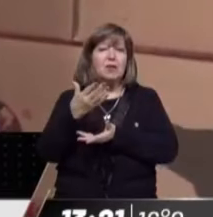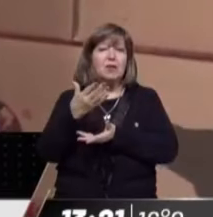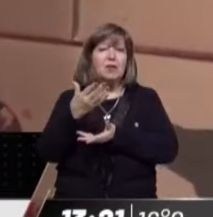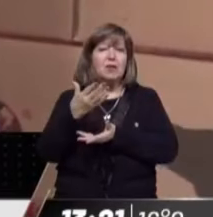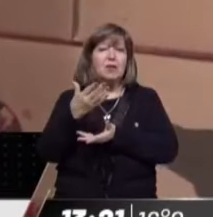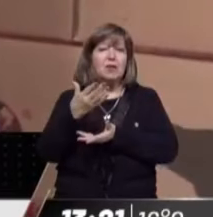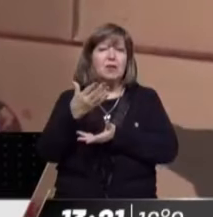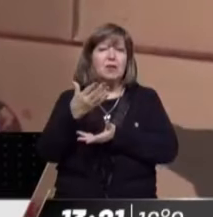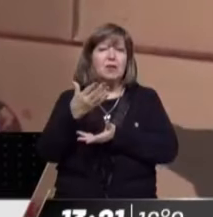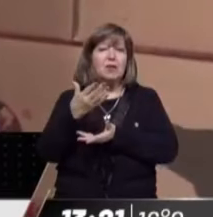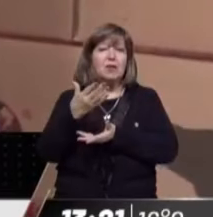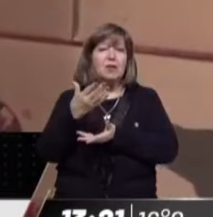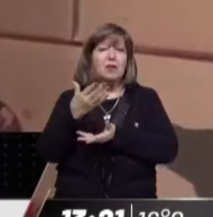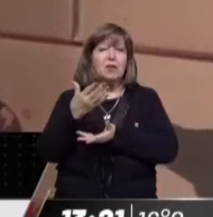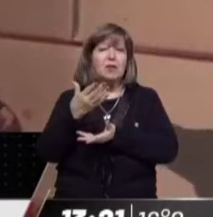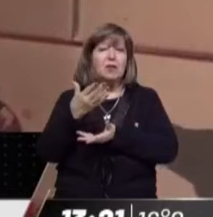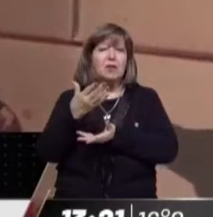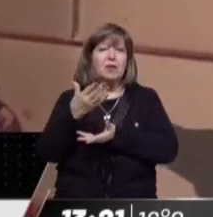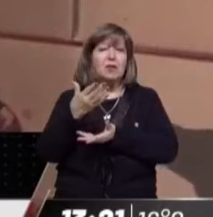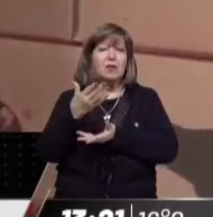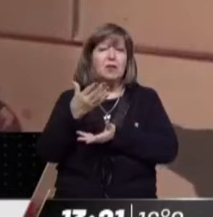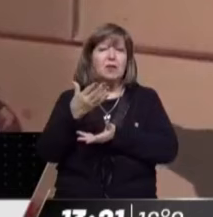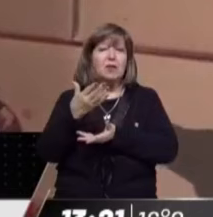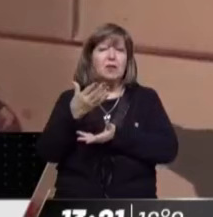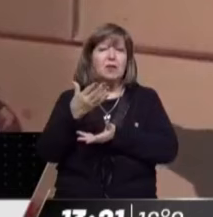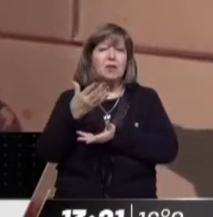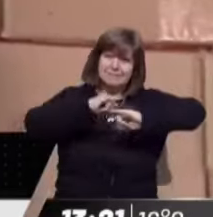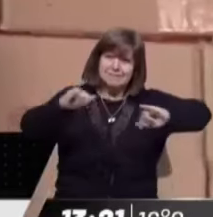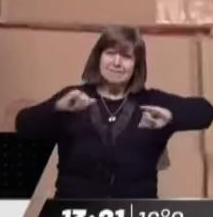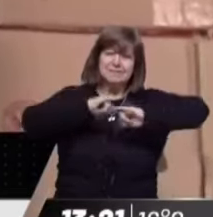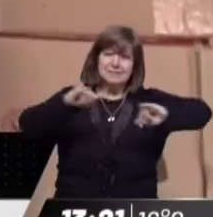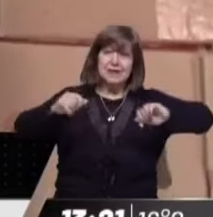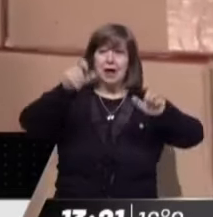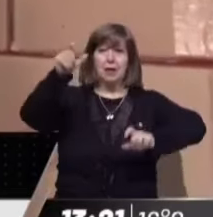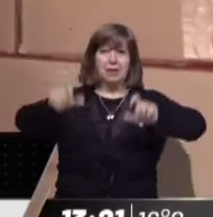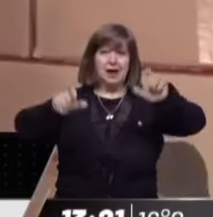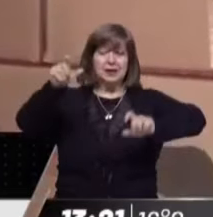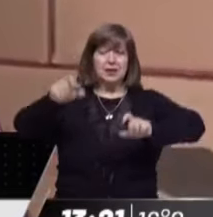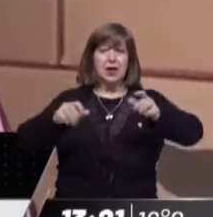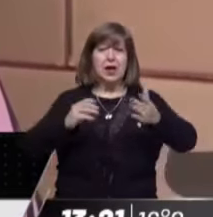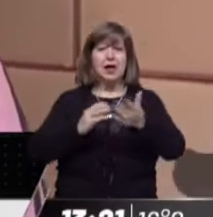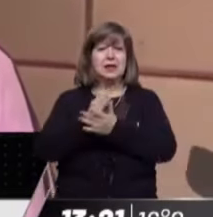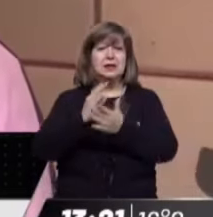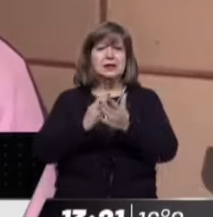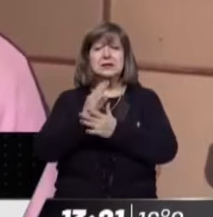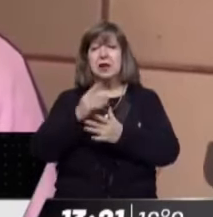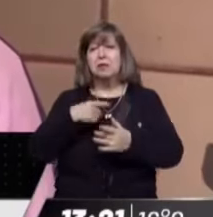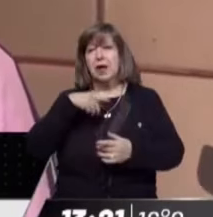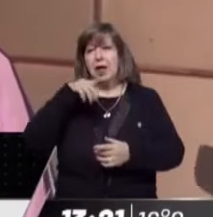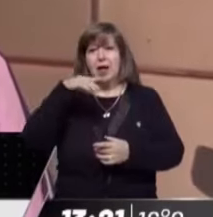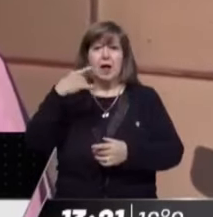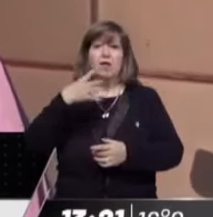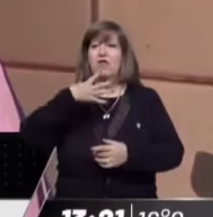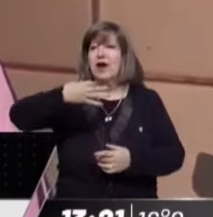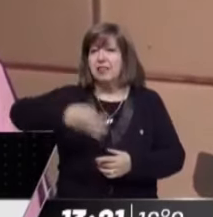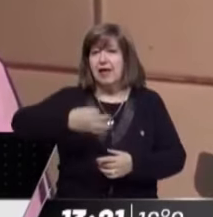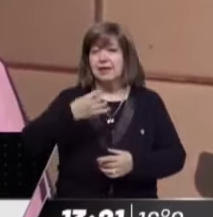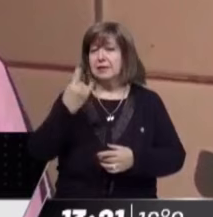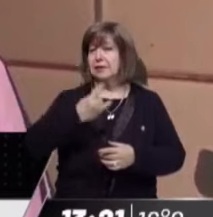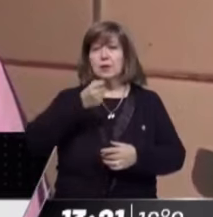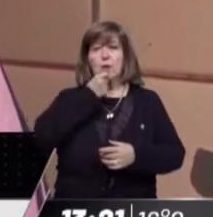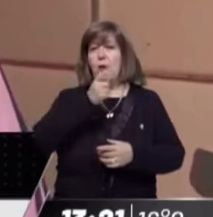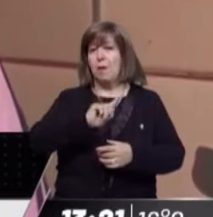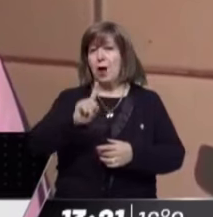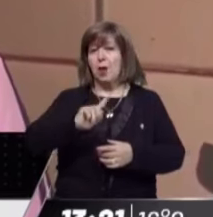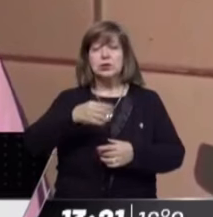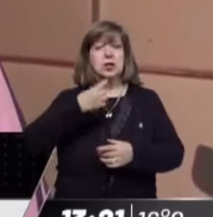acompañan que eh Siempre vamos a hablar de frente nunca vamos a mentir en lo que hacemos La